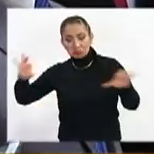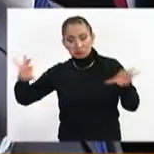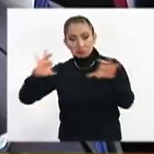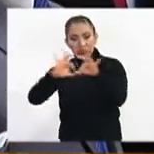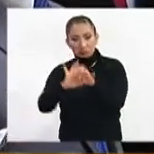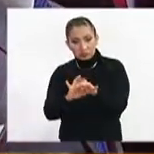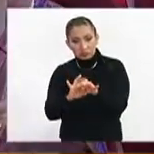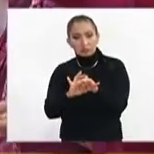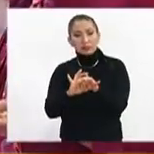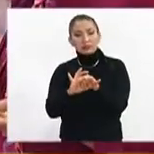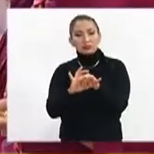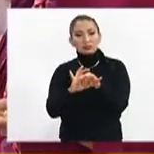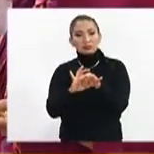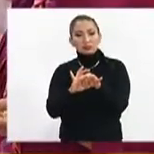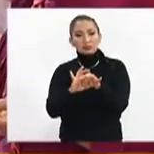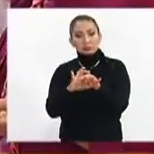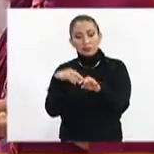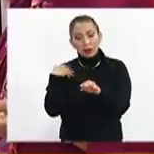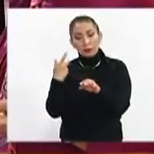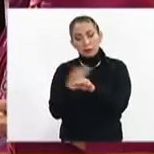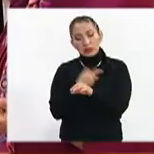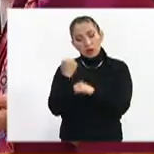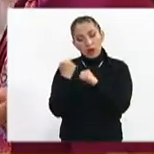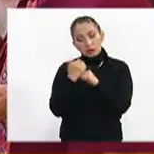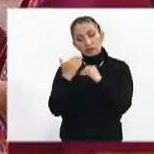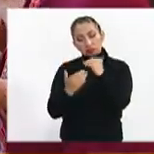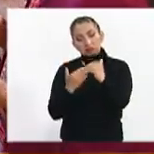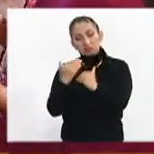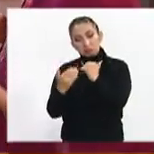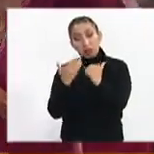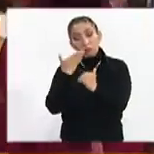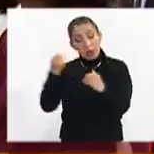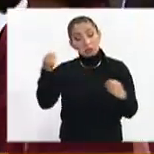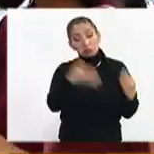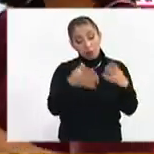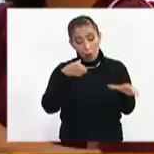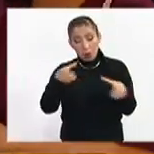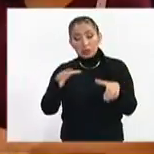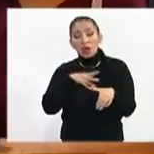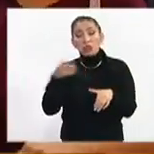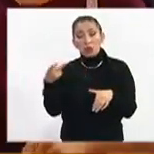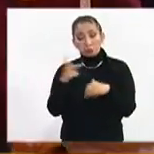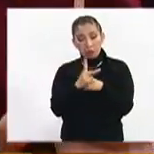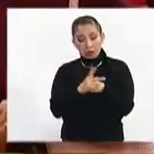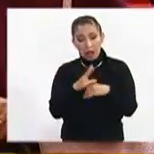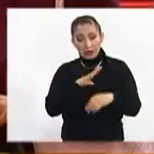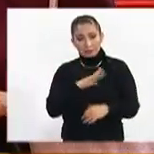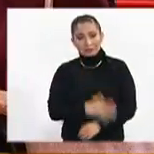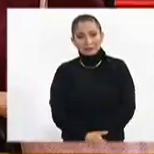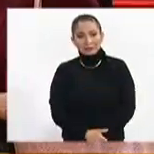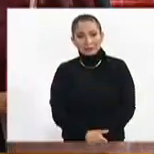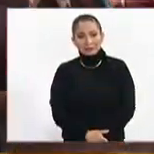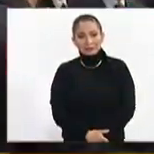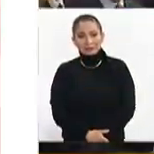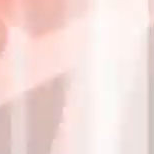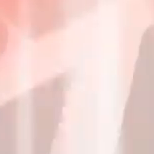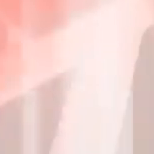año durante el paso de los años y destacó el gran intercambio comercial que ambas naciones comparten.